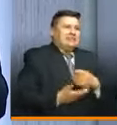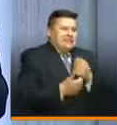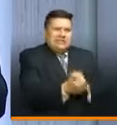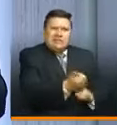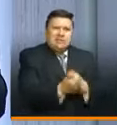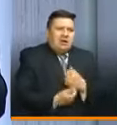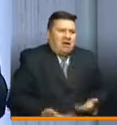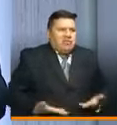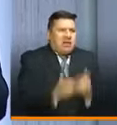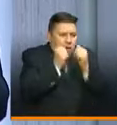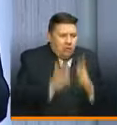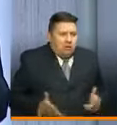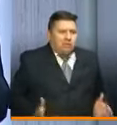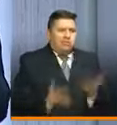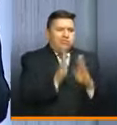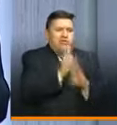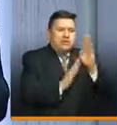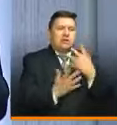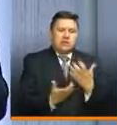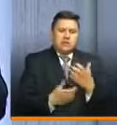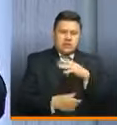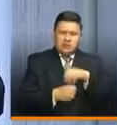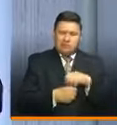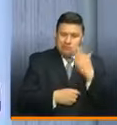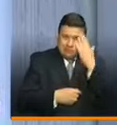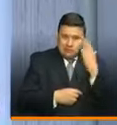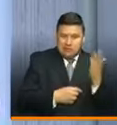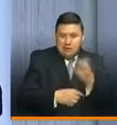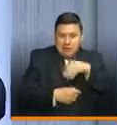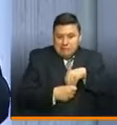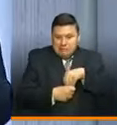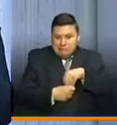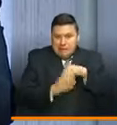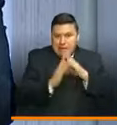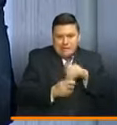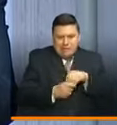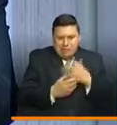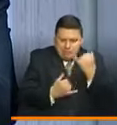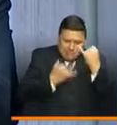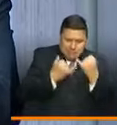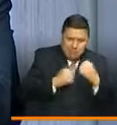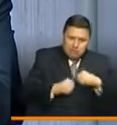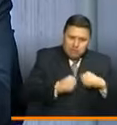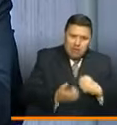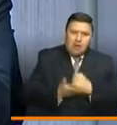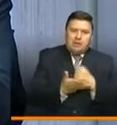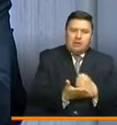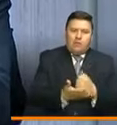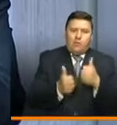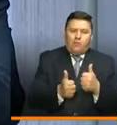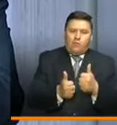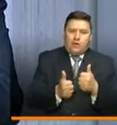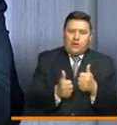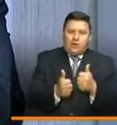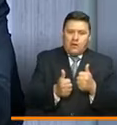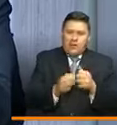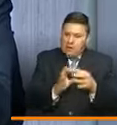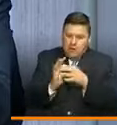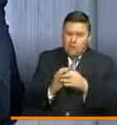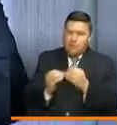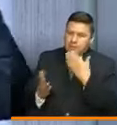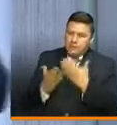de contribución, y sobre todo con que todos en la mitad de este aislamiento, por lo contrario, siempre actuemos de forma la forma más unida